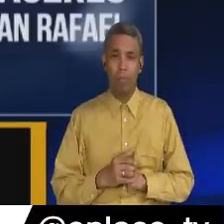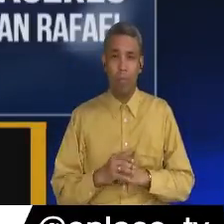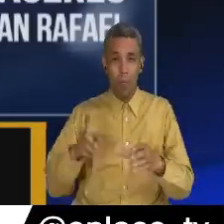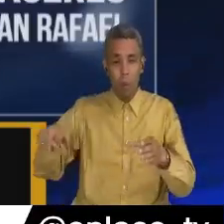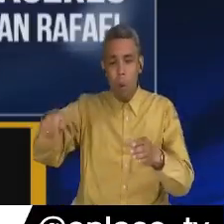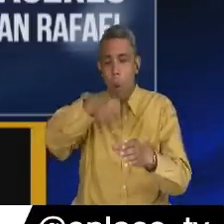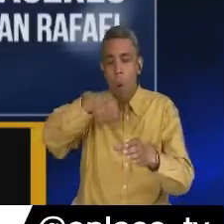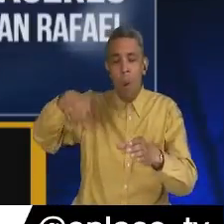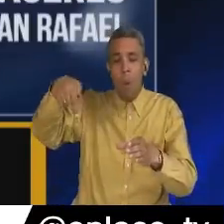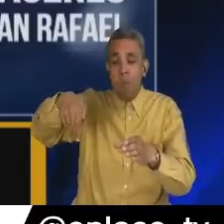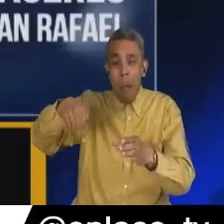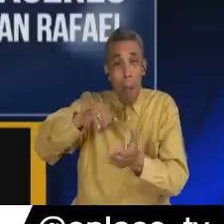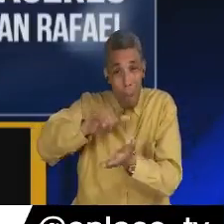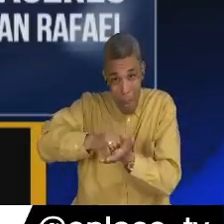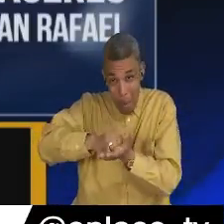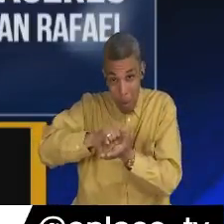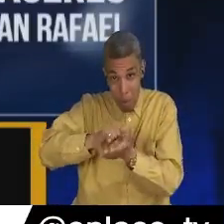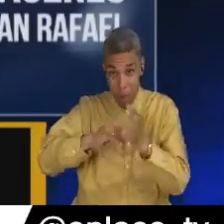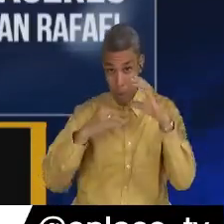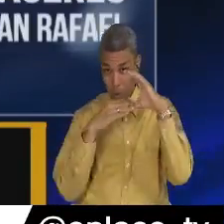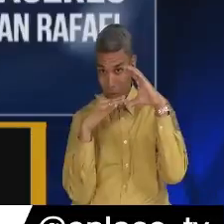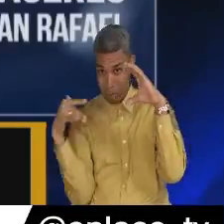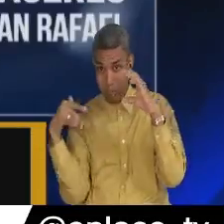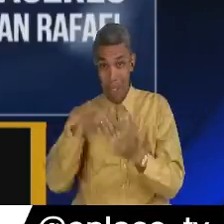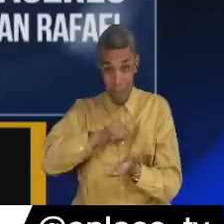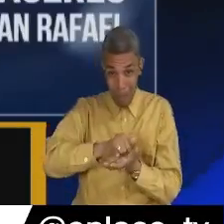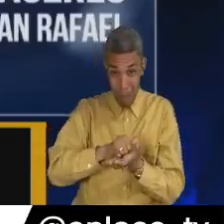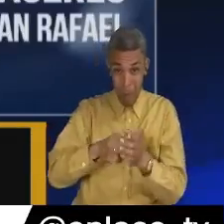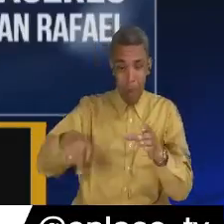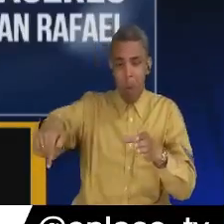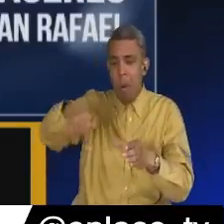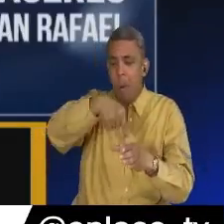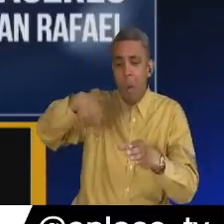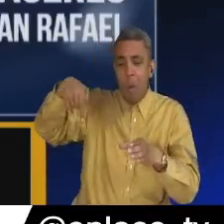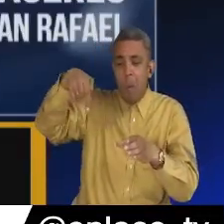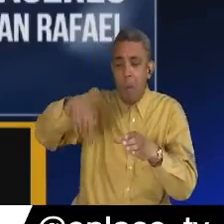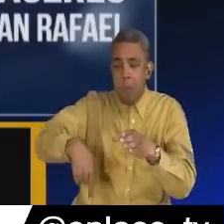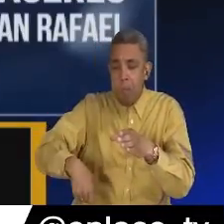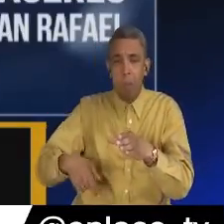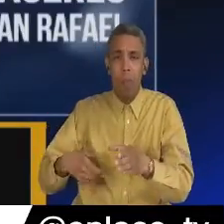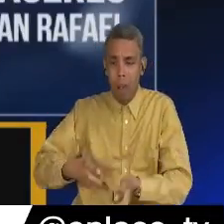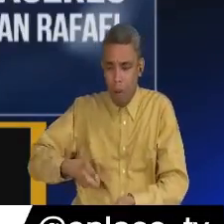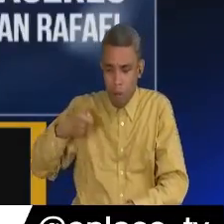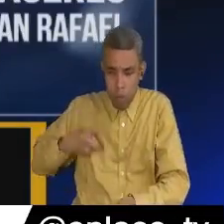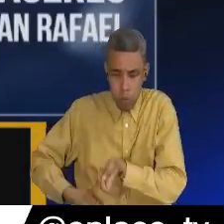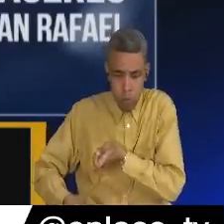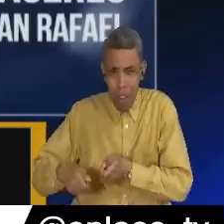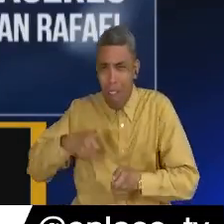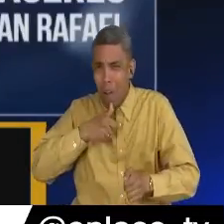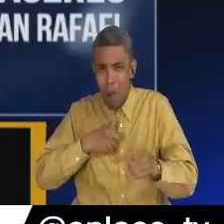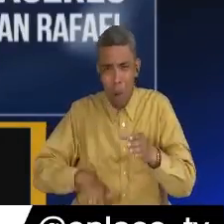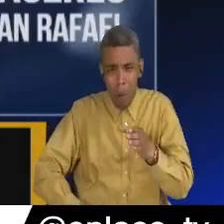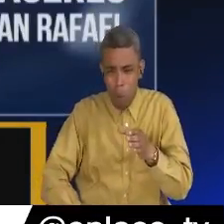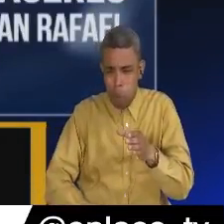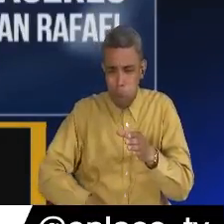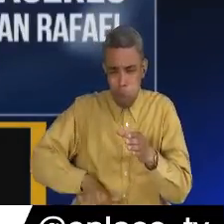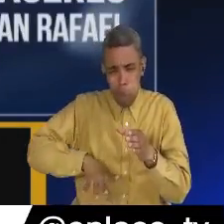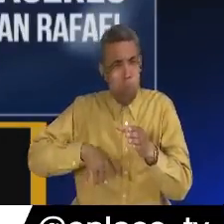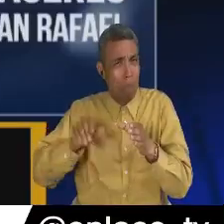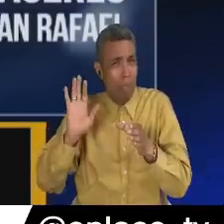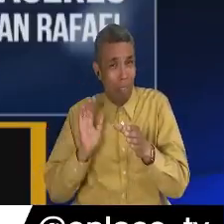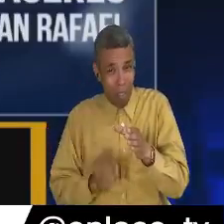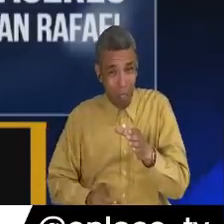2 niños habían perecido aquí en estos huecos. Yo anoche estuve llamando allá a las personas que viven